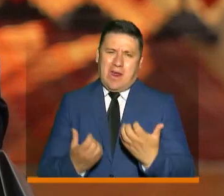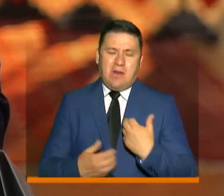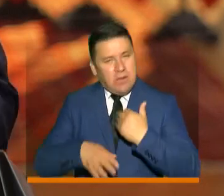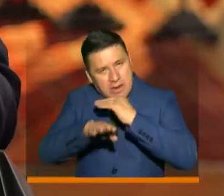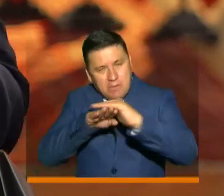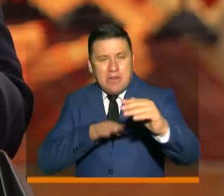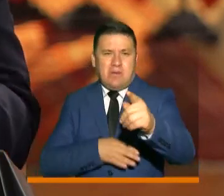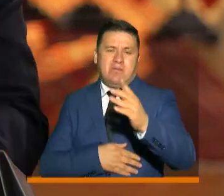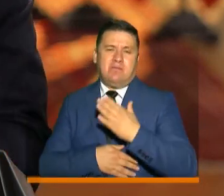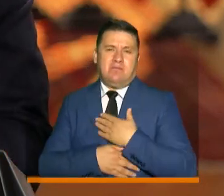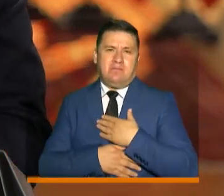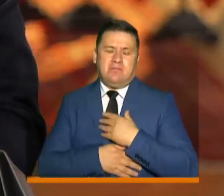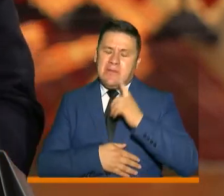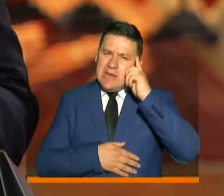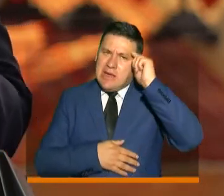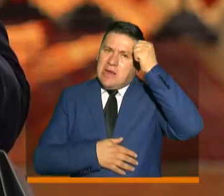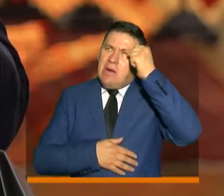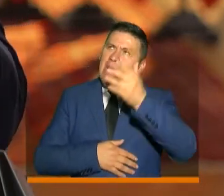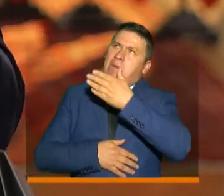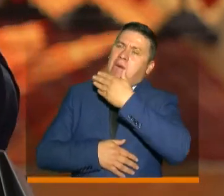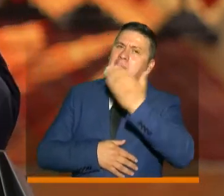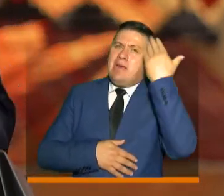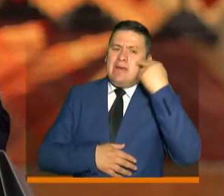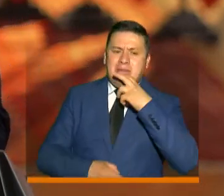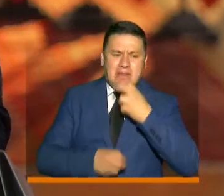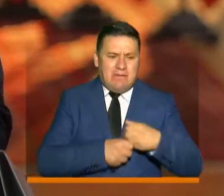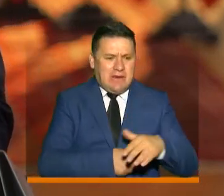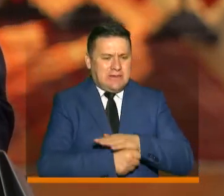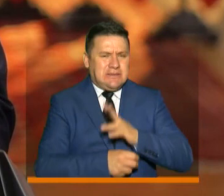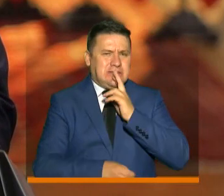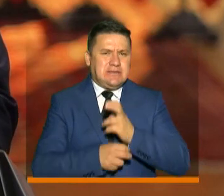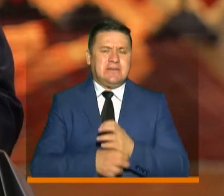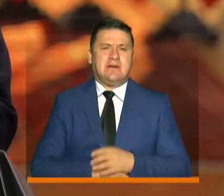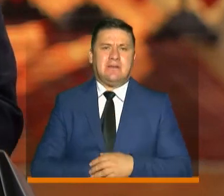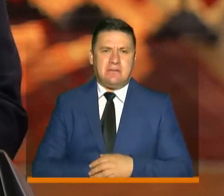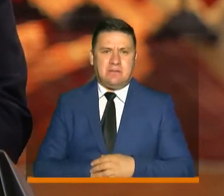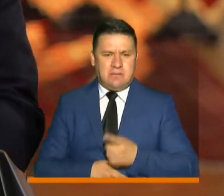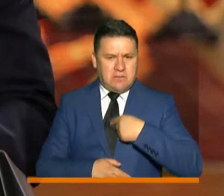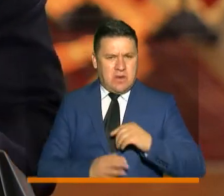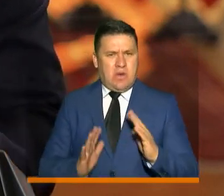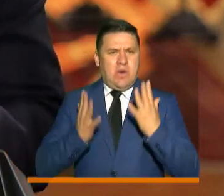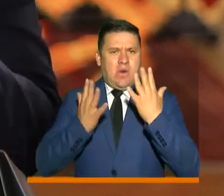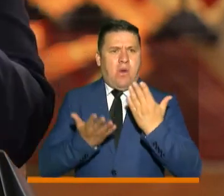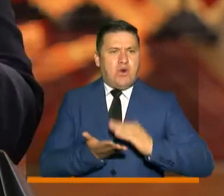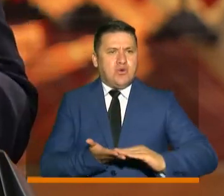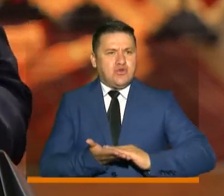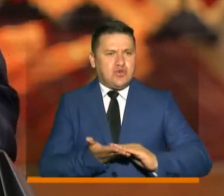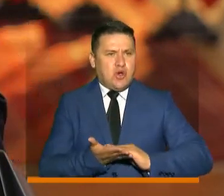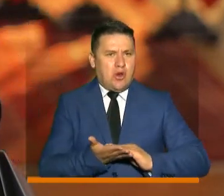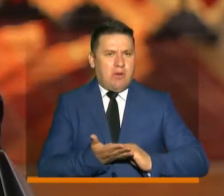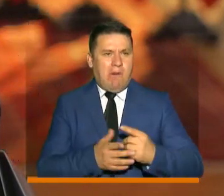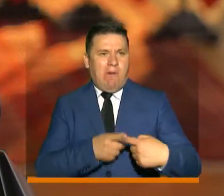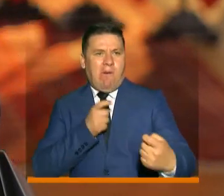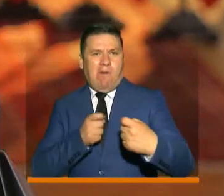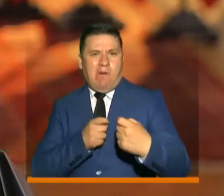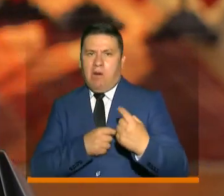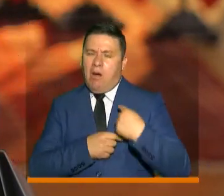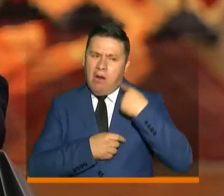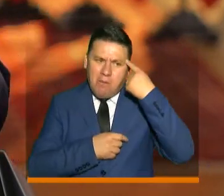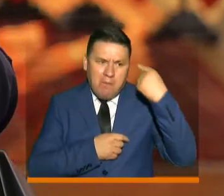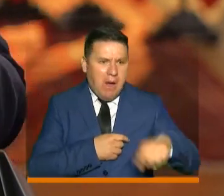que seamos recordados porque en los momentos difíciles sobresalieron las soluciones y no las agresiones